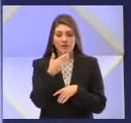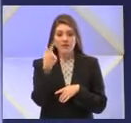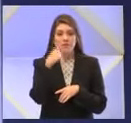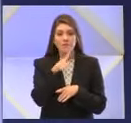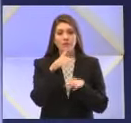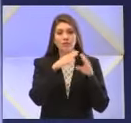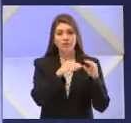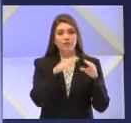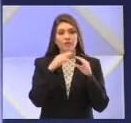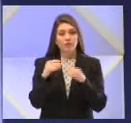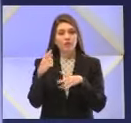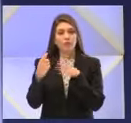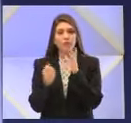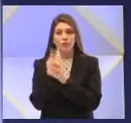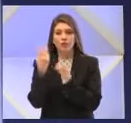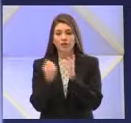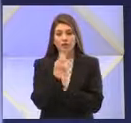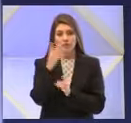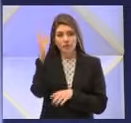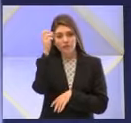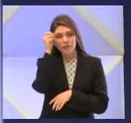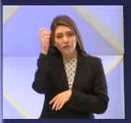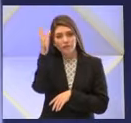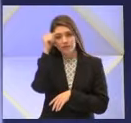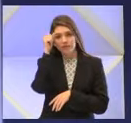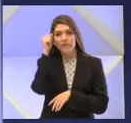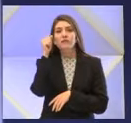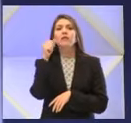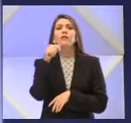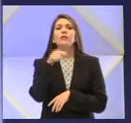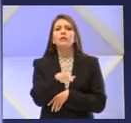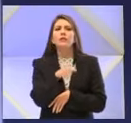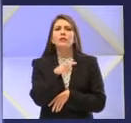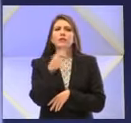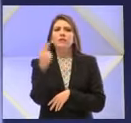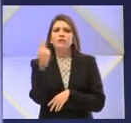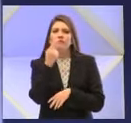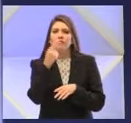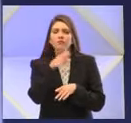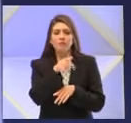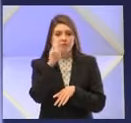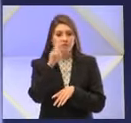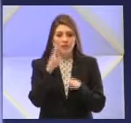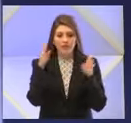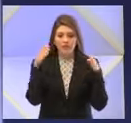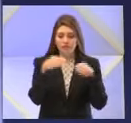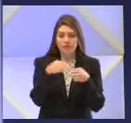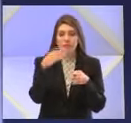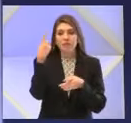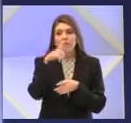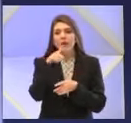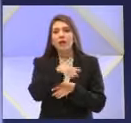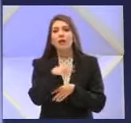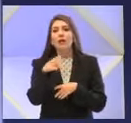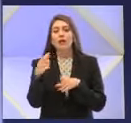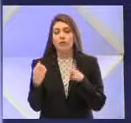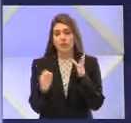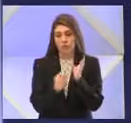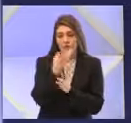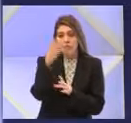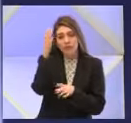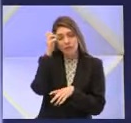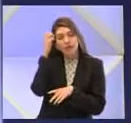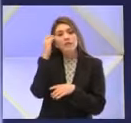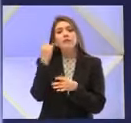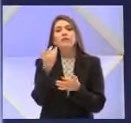que también en general la academia se debería de preguntar si está orientado a los nuevos conceptos y si se están generando las